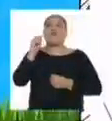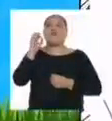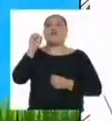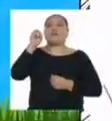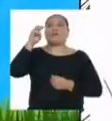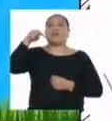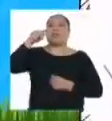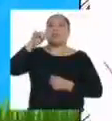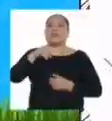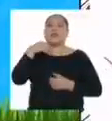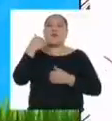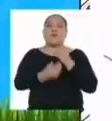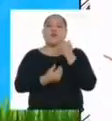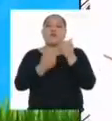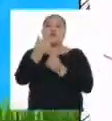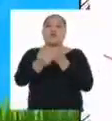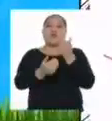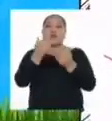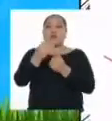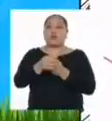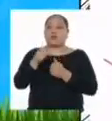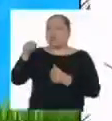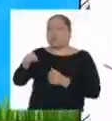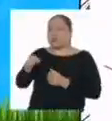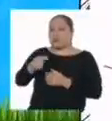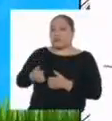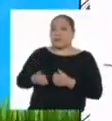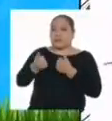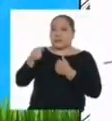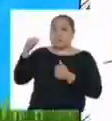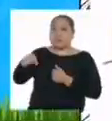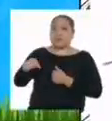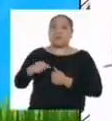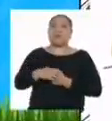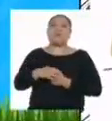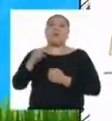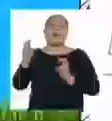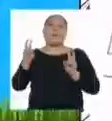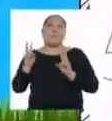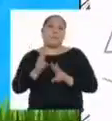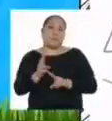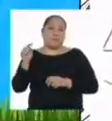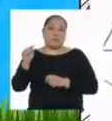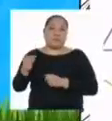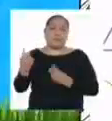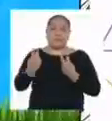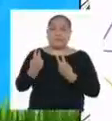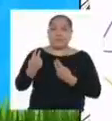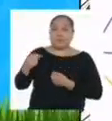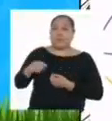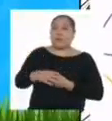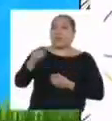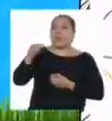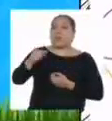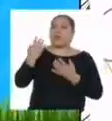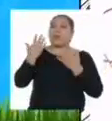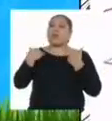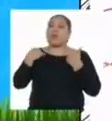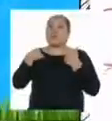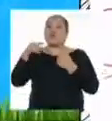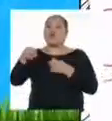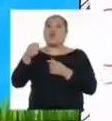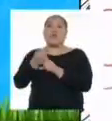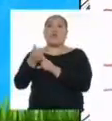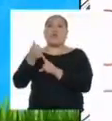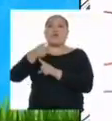fotosíntesis es un proceso en el que los seres autótrofos, que generalmente son vegetales, fabrican sus propias sustancias